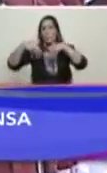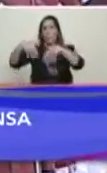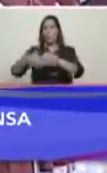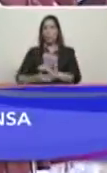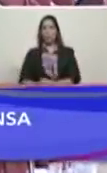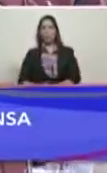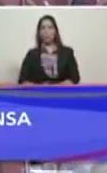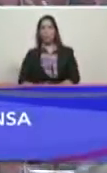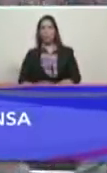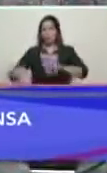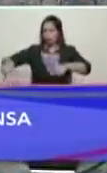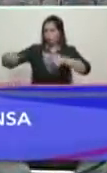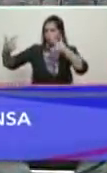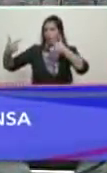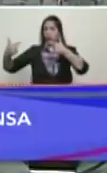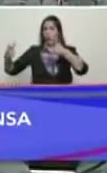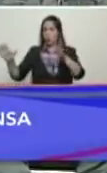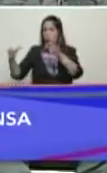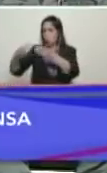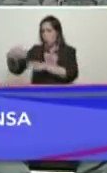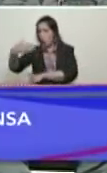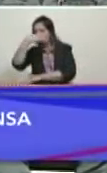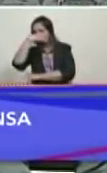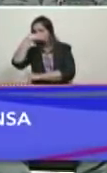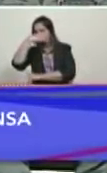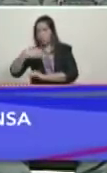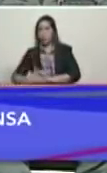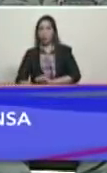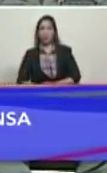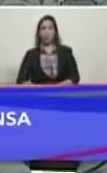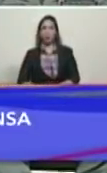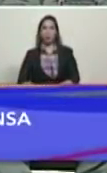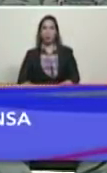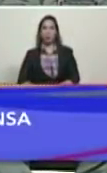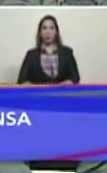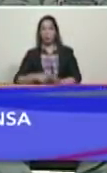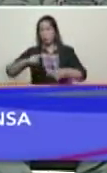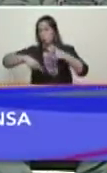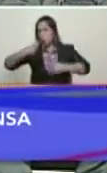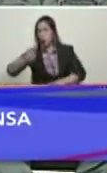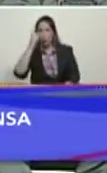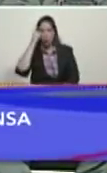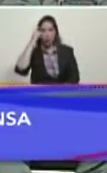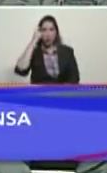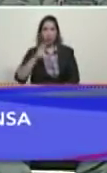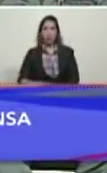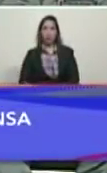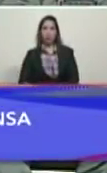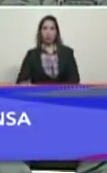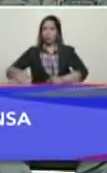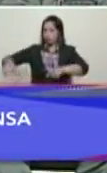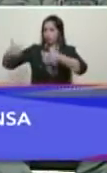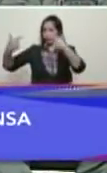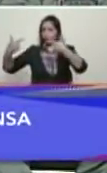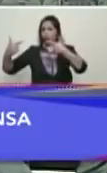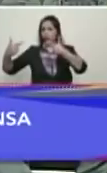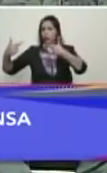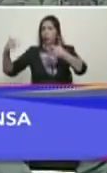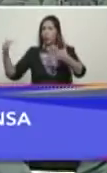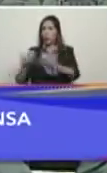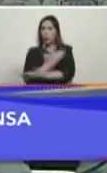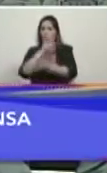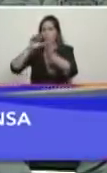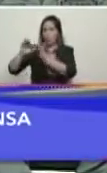enfrentando grupos paramilitares, todos los días, enfrentando el delito,